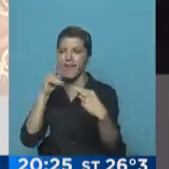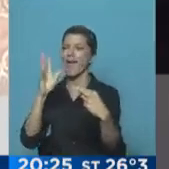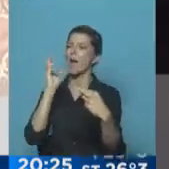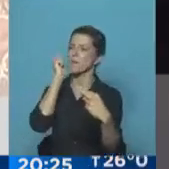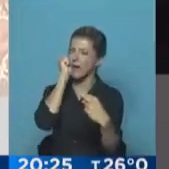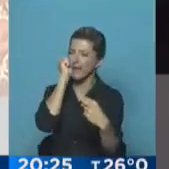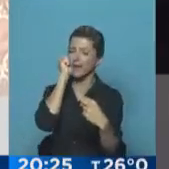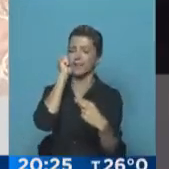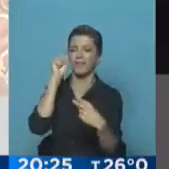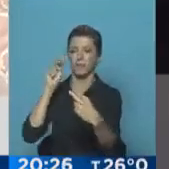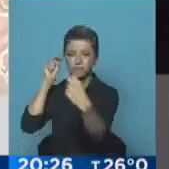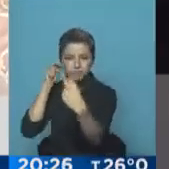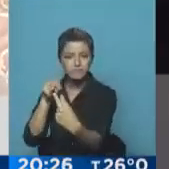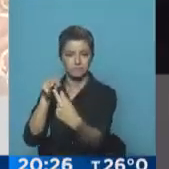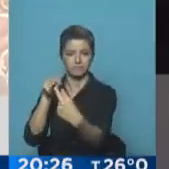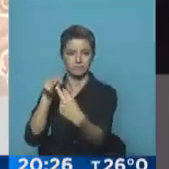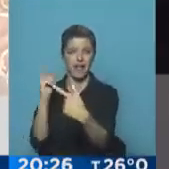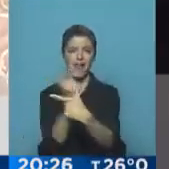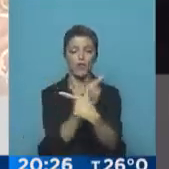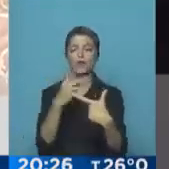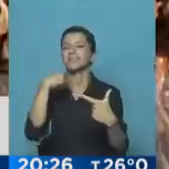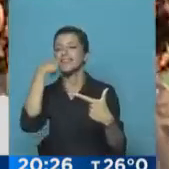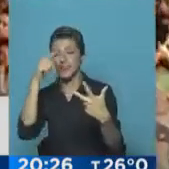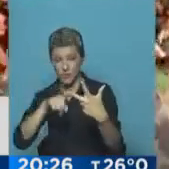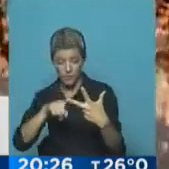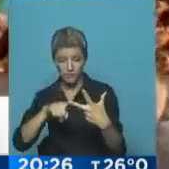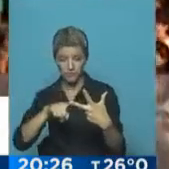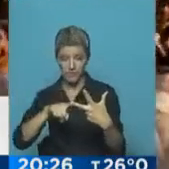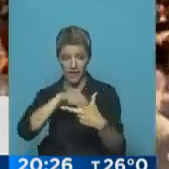abuelas, de Plaza de Mayo, de hijos,